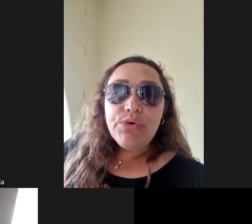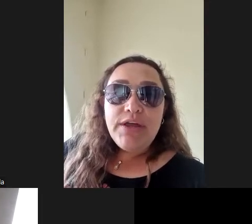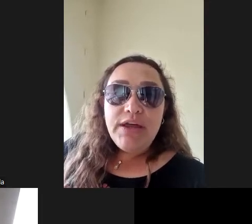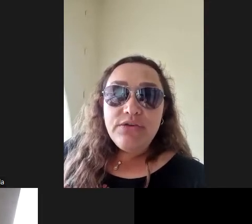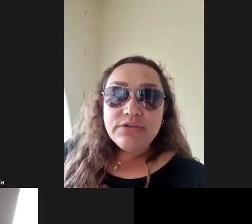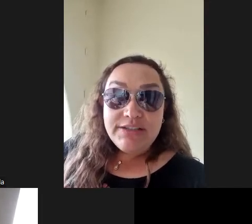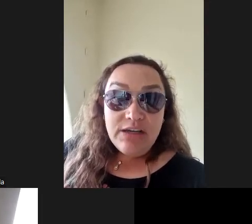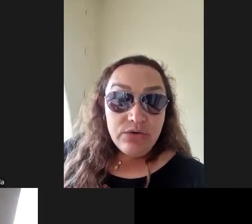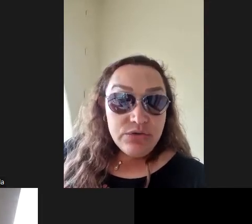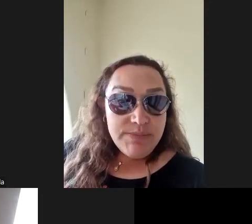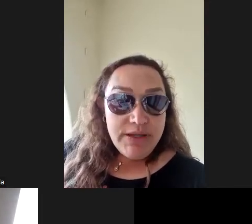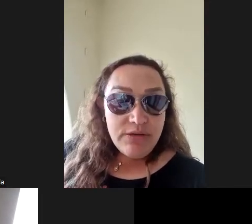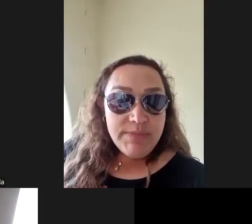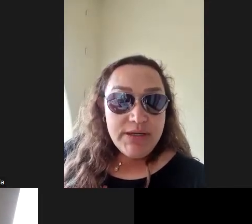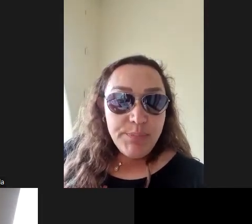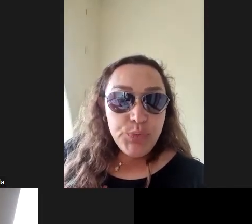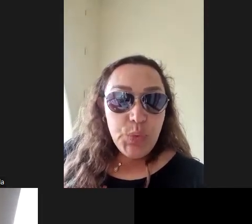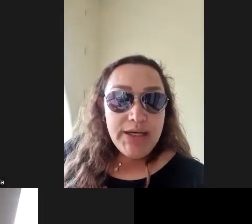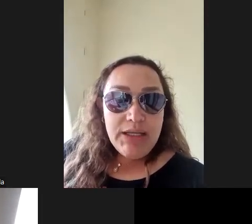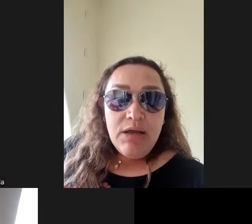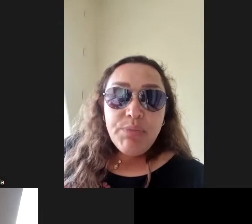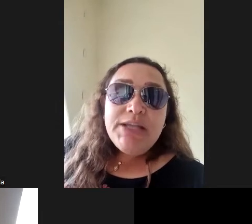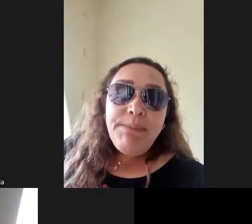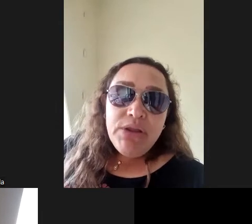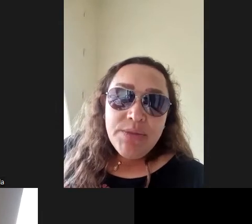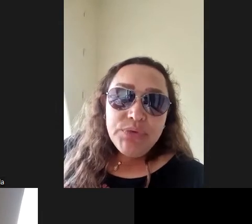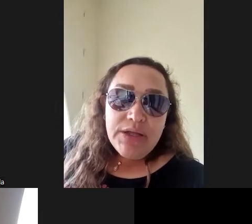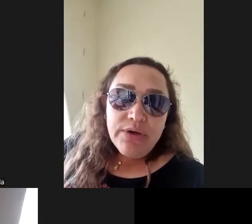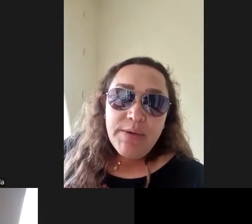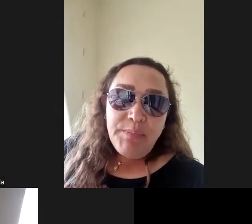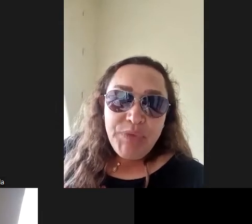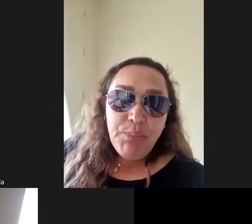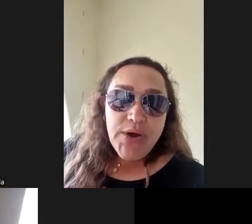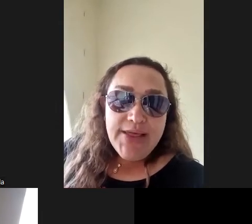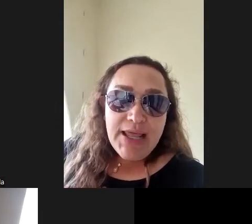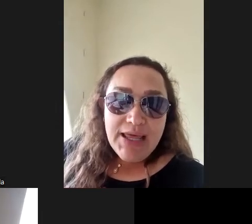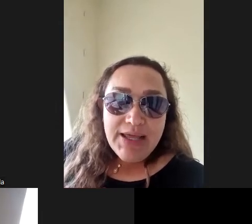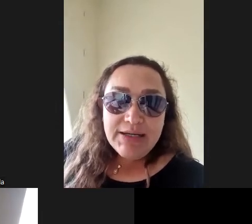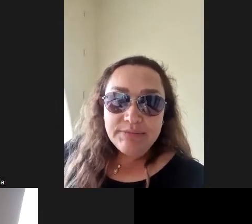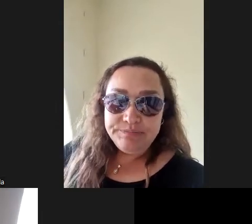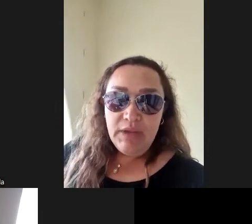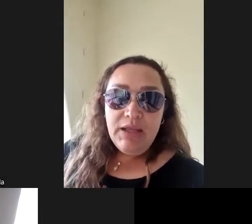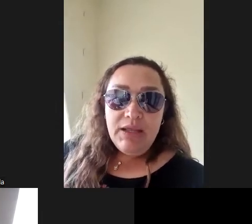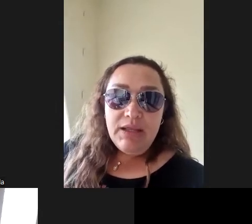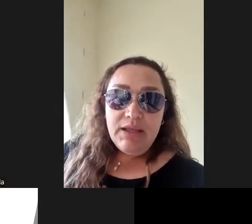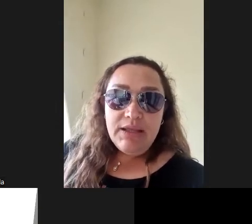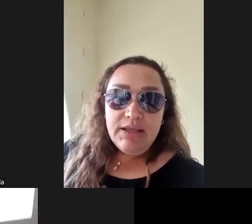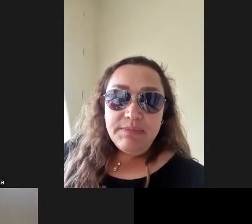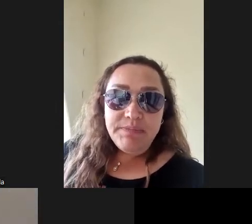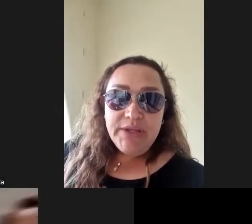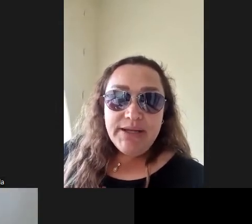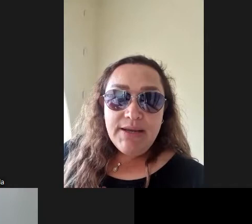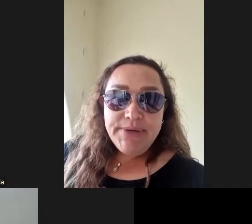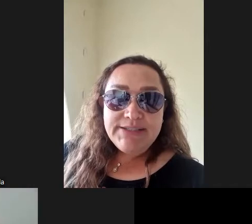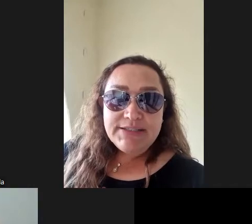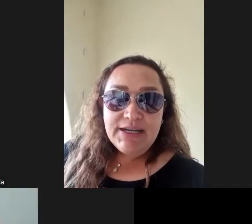cada uno de ellos, tener el conocimiento de manera puntual, pues le pido al diputado que pueda leer